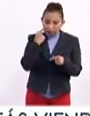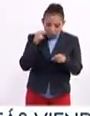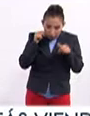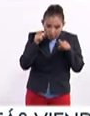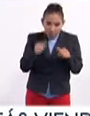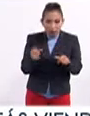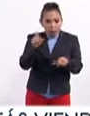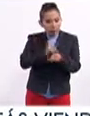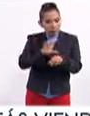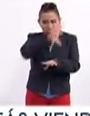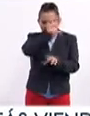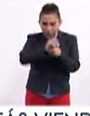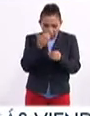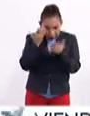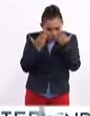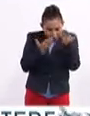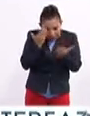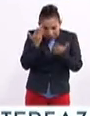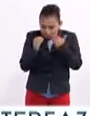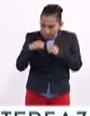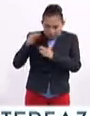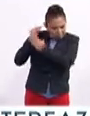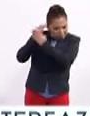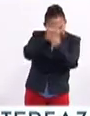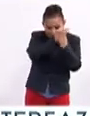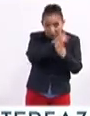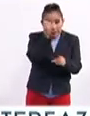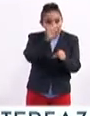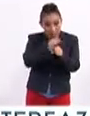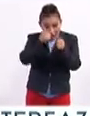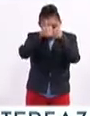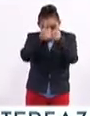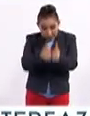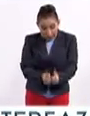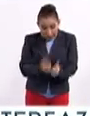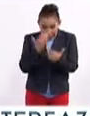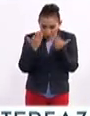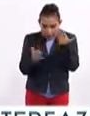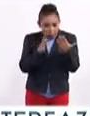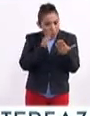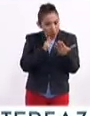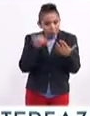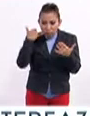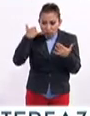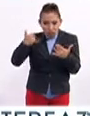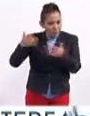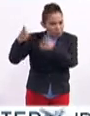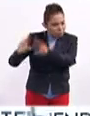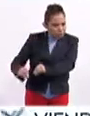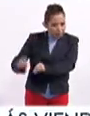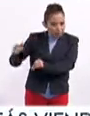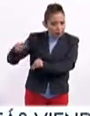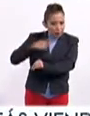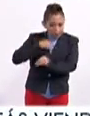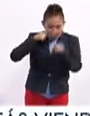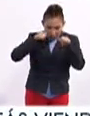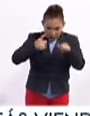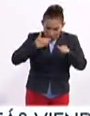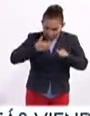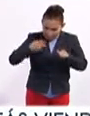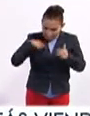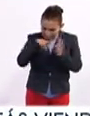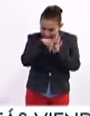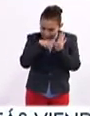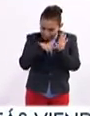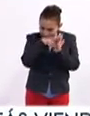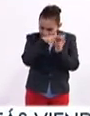pasaba días enteros estudiando sin ver a nadie, incluso semanas en las que no tenía ni el teléfono prendido, porque sabes que tienes que hacer un muy buen